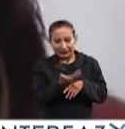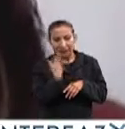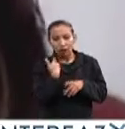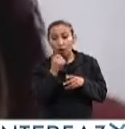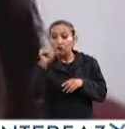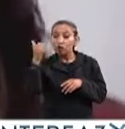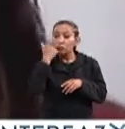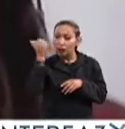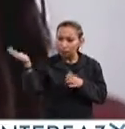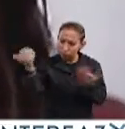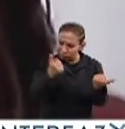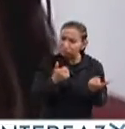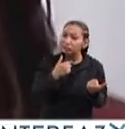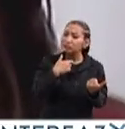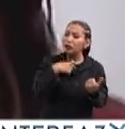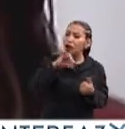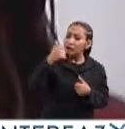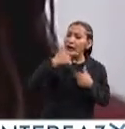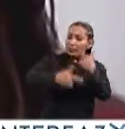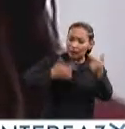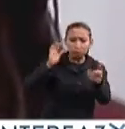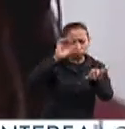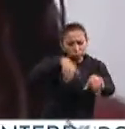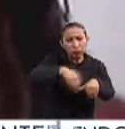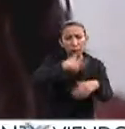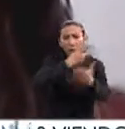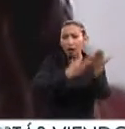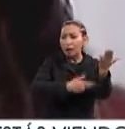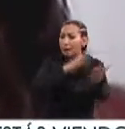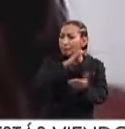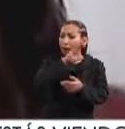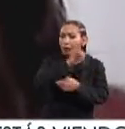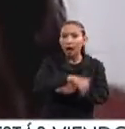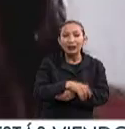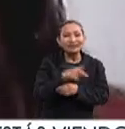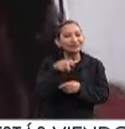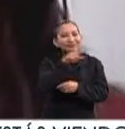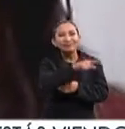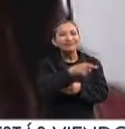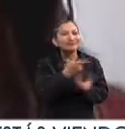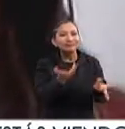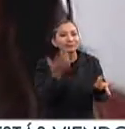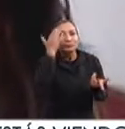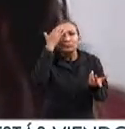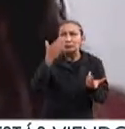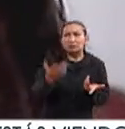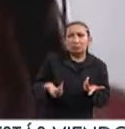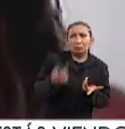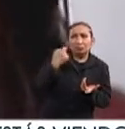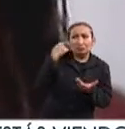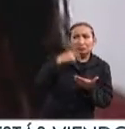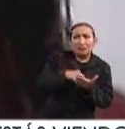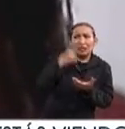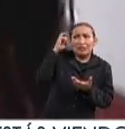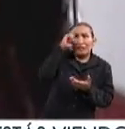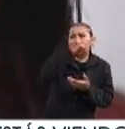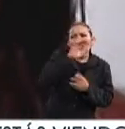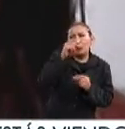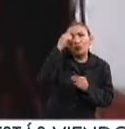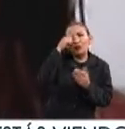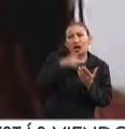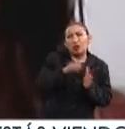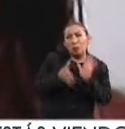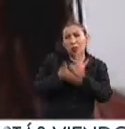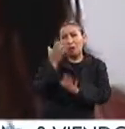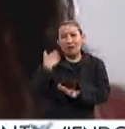que otros alumnos de las siguientes generaciones se metan al programa, es que no conocen o piensan que es muy difícil